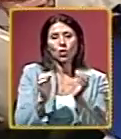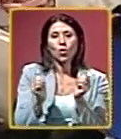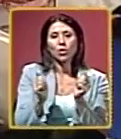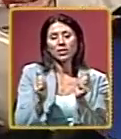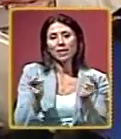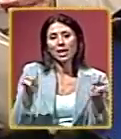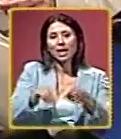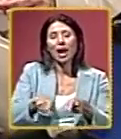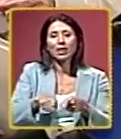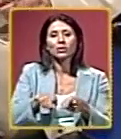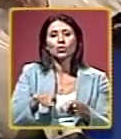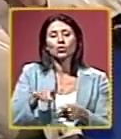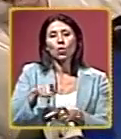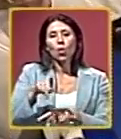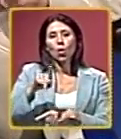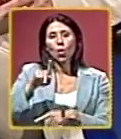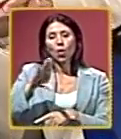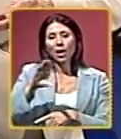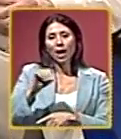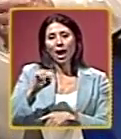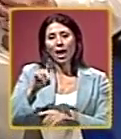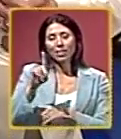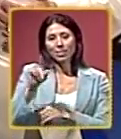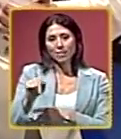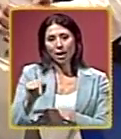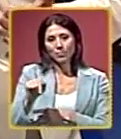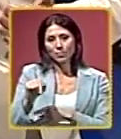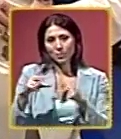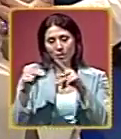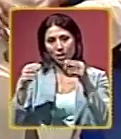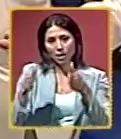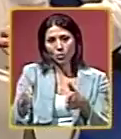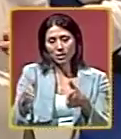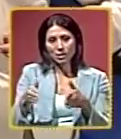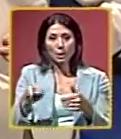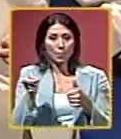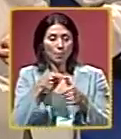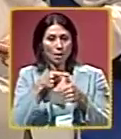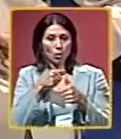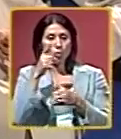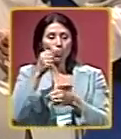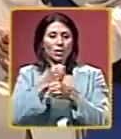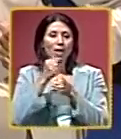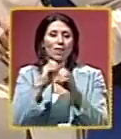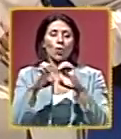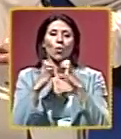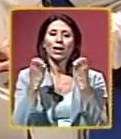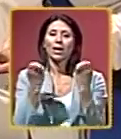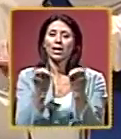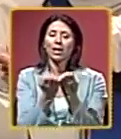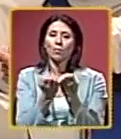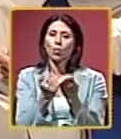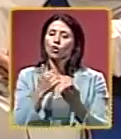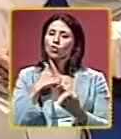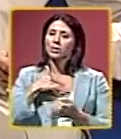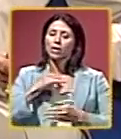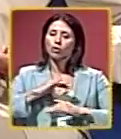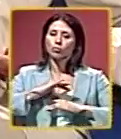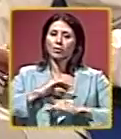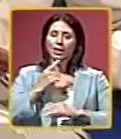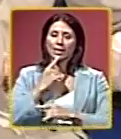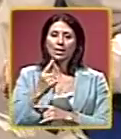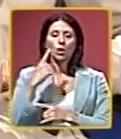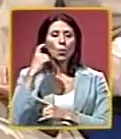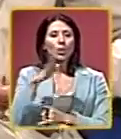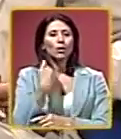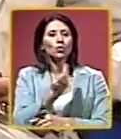en la comisión. Tal vez 2 cosas. Una, que fue un trabajo en equipo, y eso me complace mucho decirlo, porque tenemos